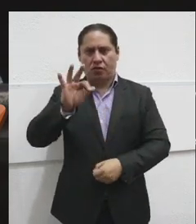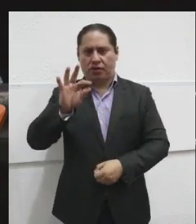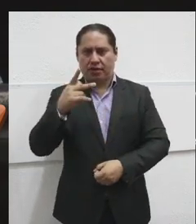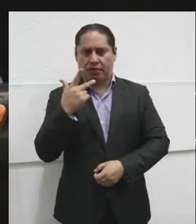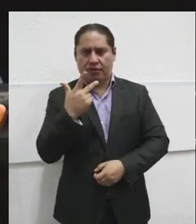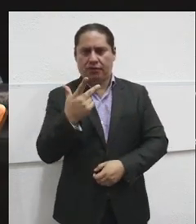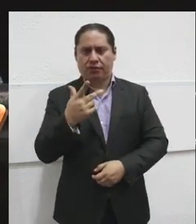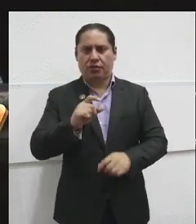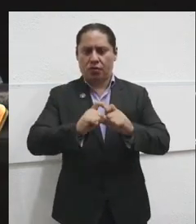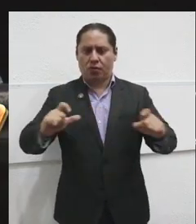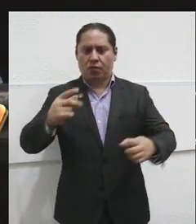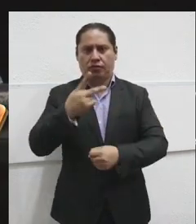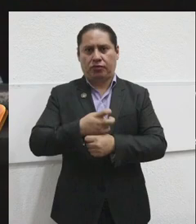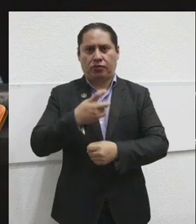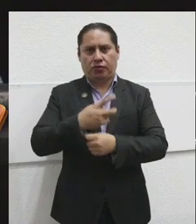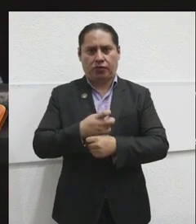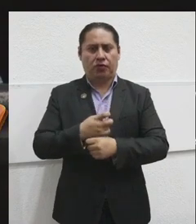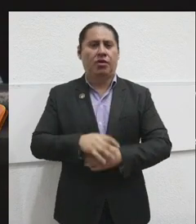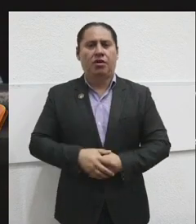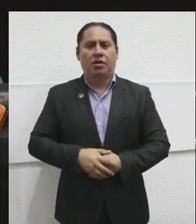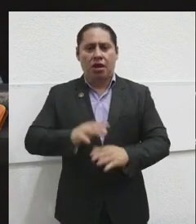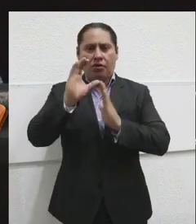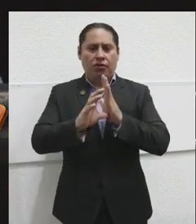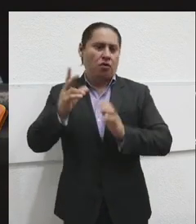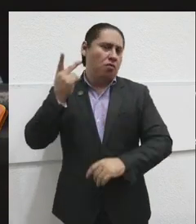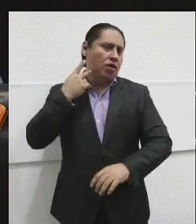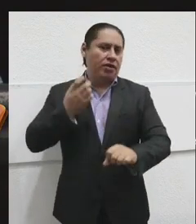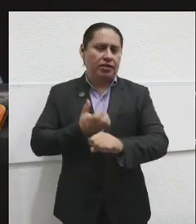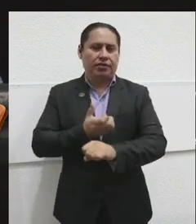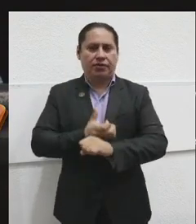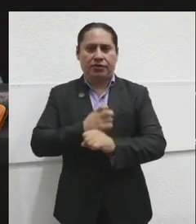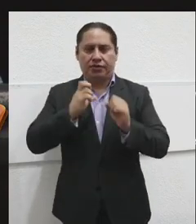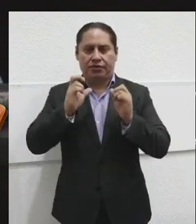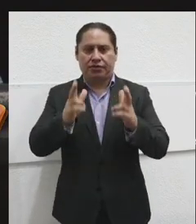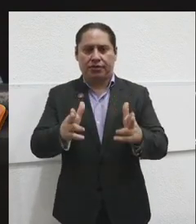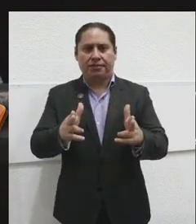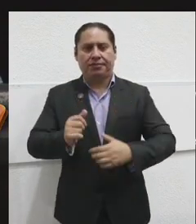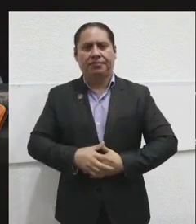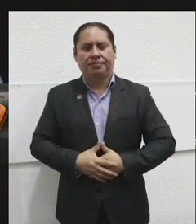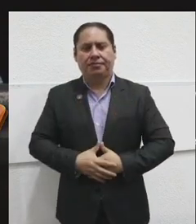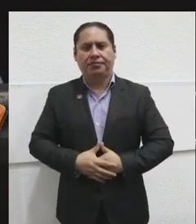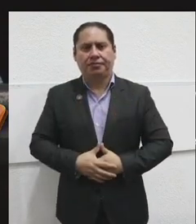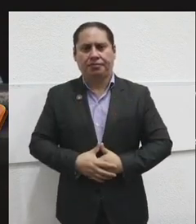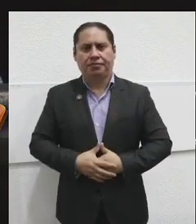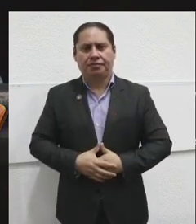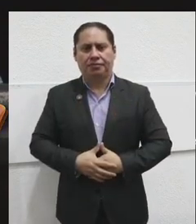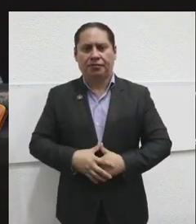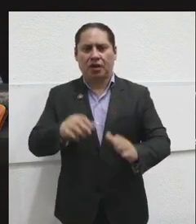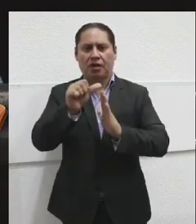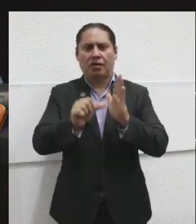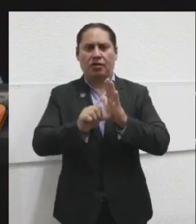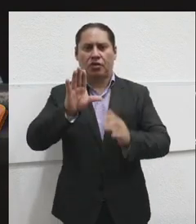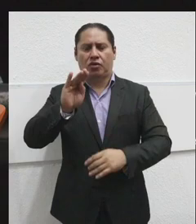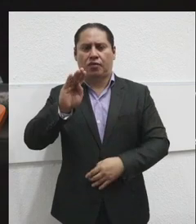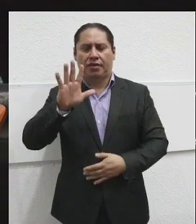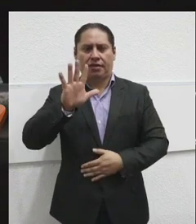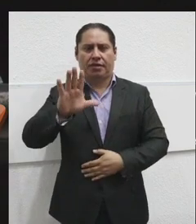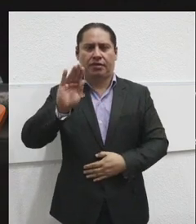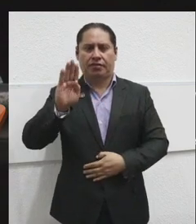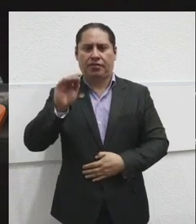48, fracción 2 de la Constitución Política del Estado Libre y Soberano de Chiapas, los artículos